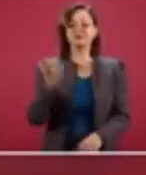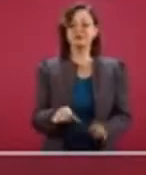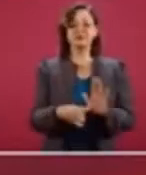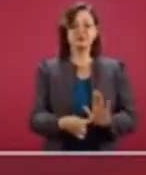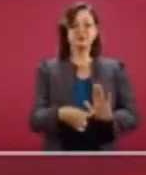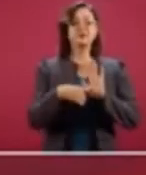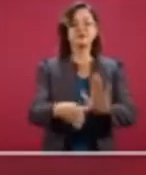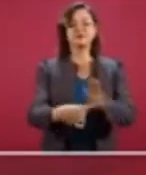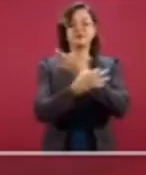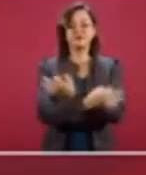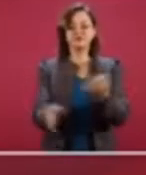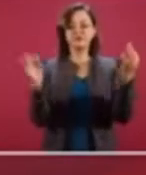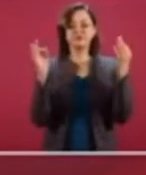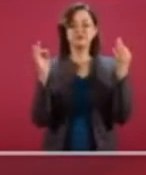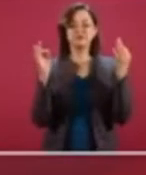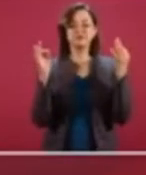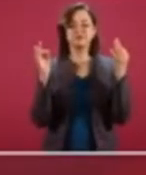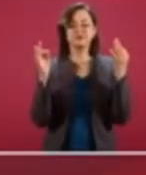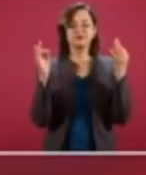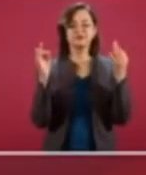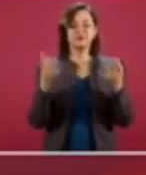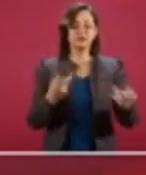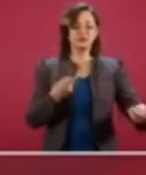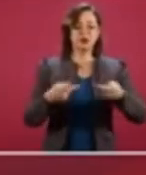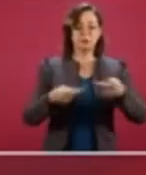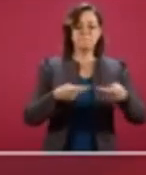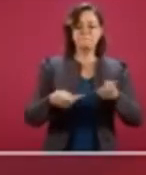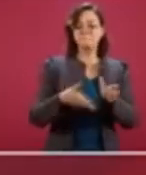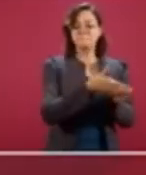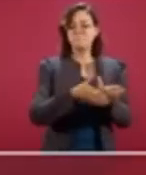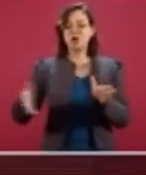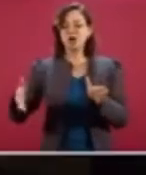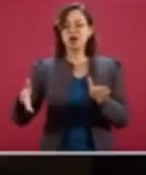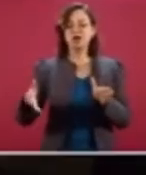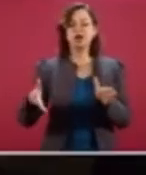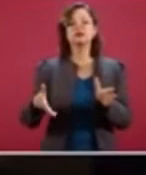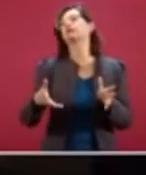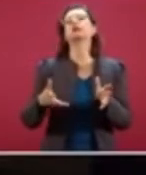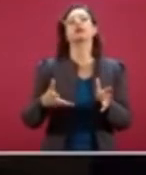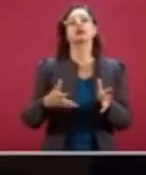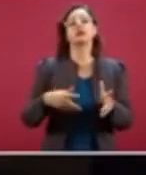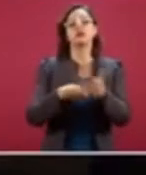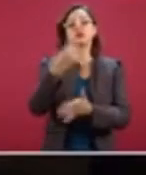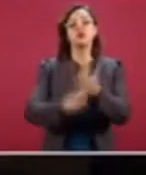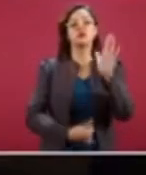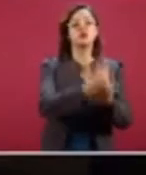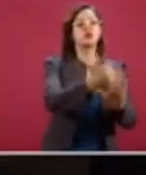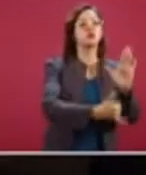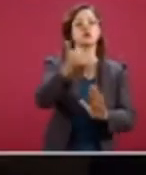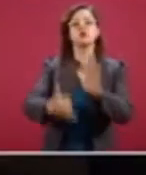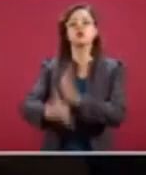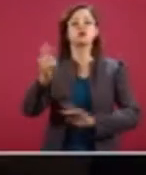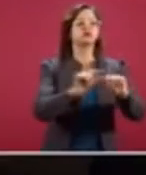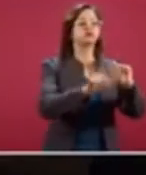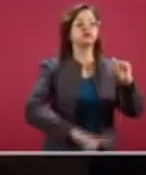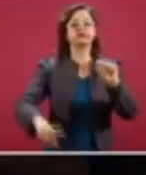Vamos a dar a conocer un plan para la creación de infraestructura en el